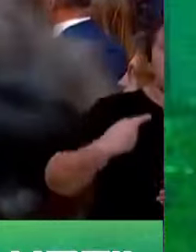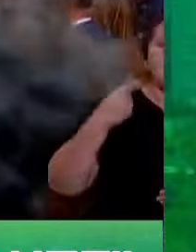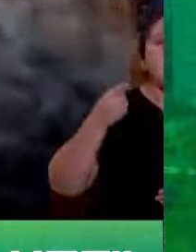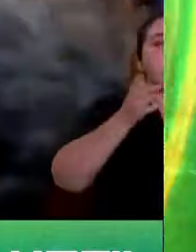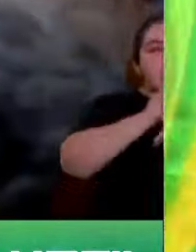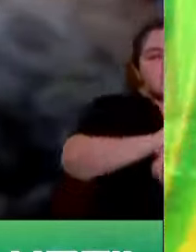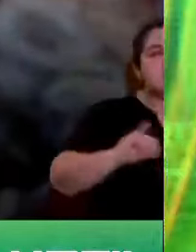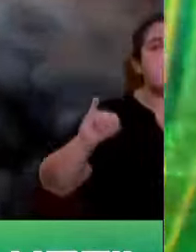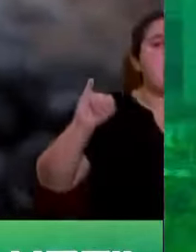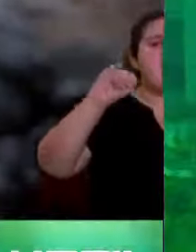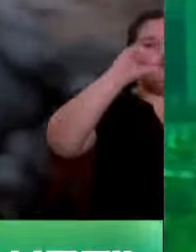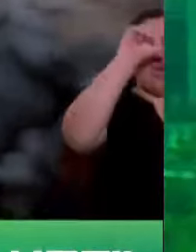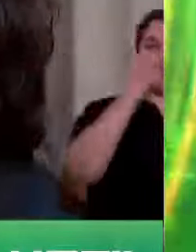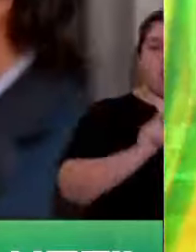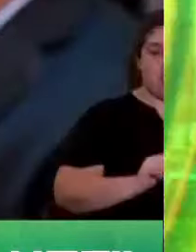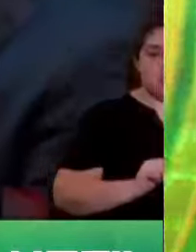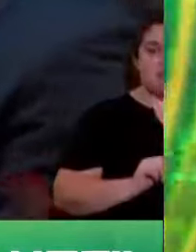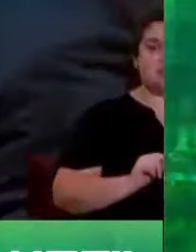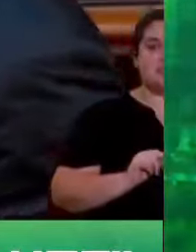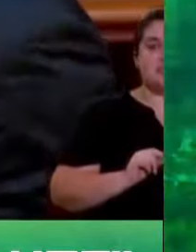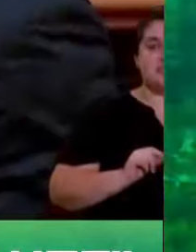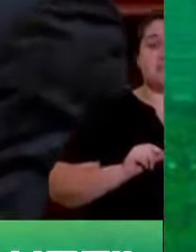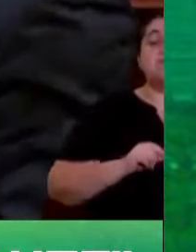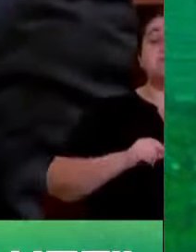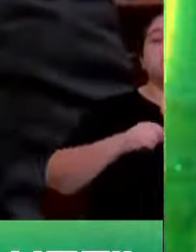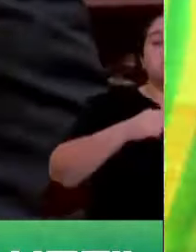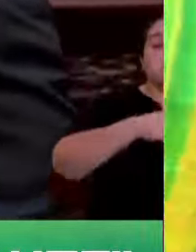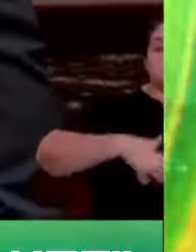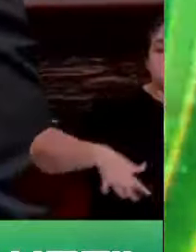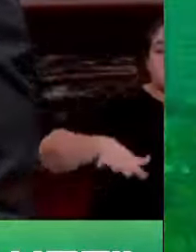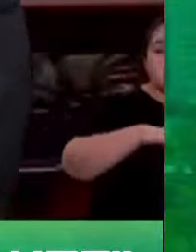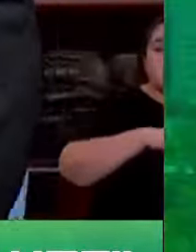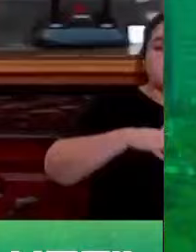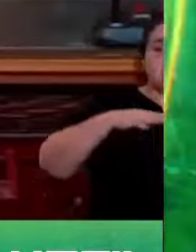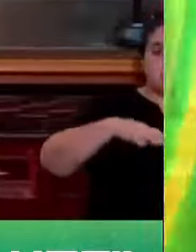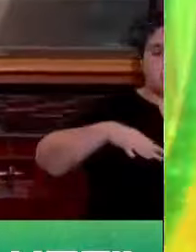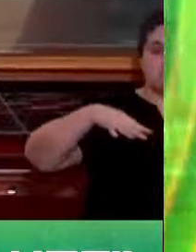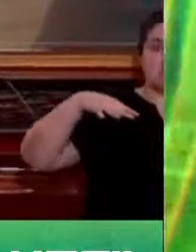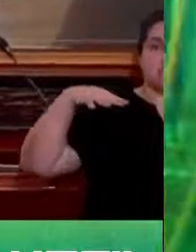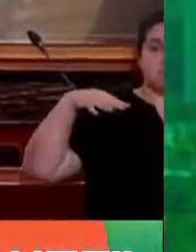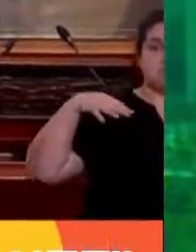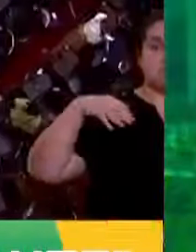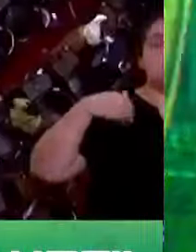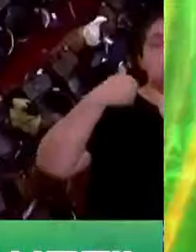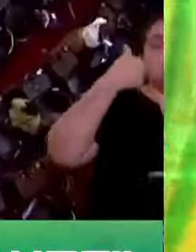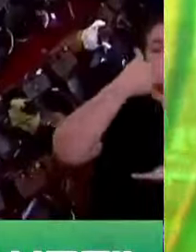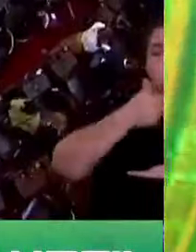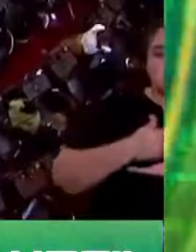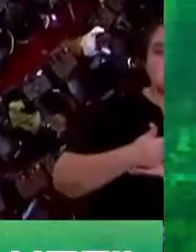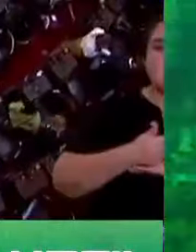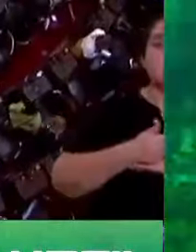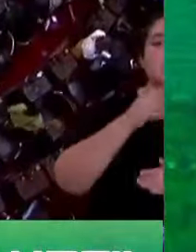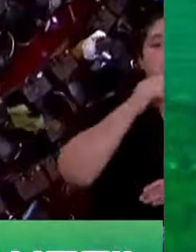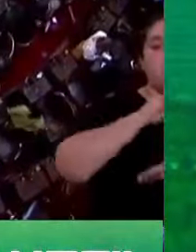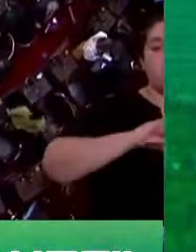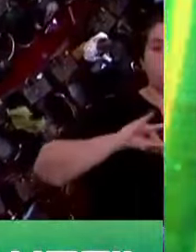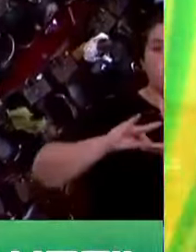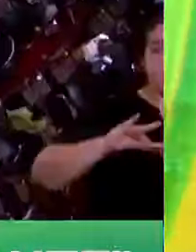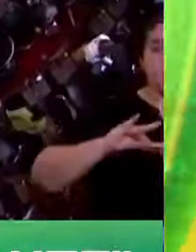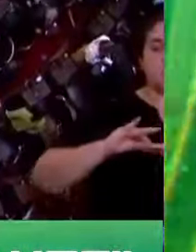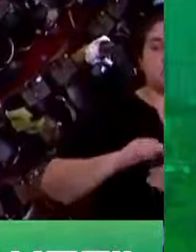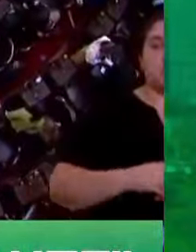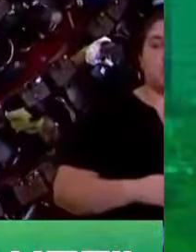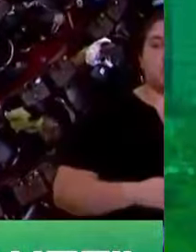en el marco de un acuerdo federal, lo que hay que poner por sobre cualquier cosa es la